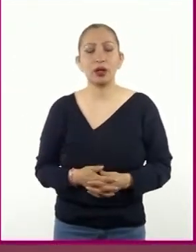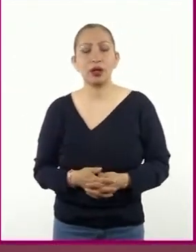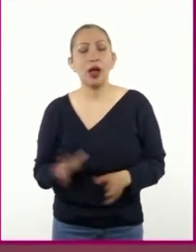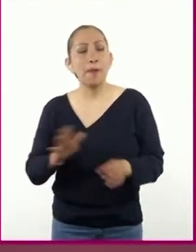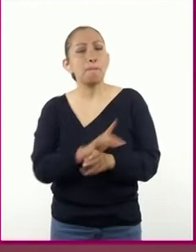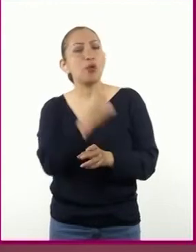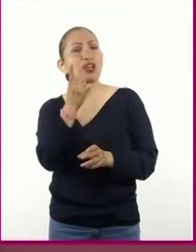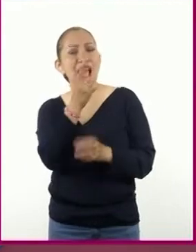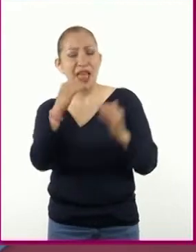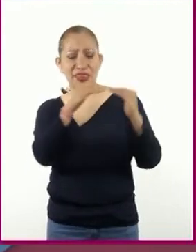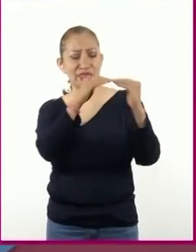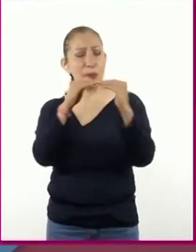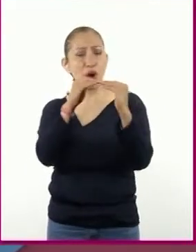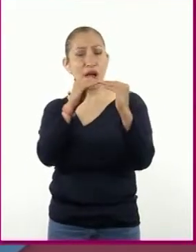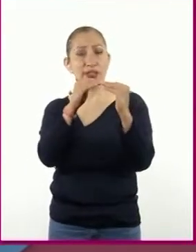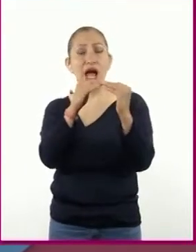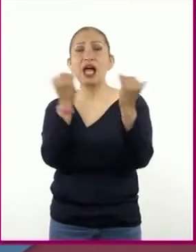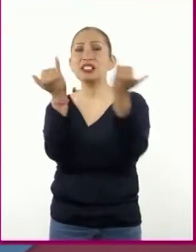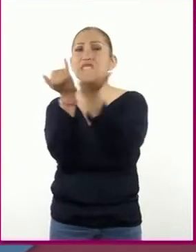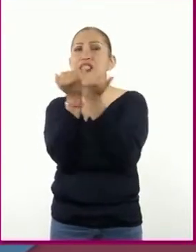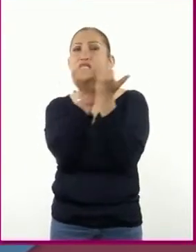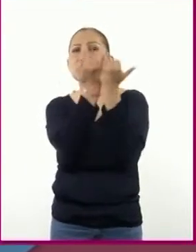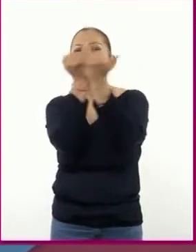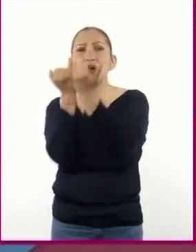¿Por qué la democracia es equitativa?